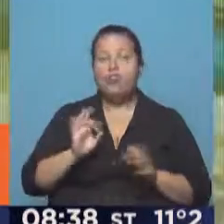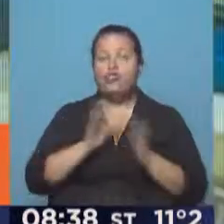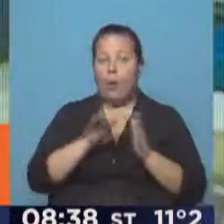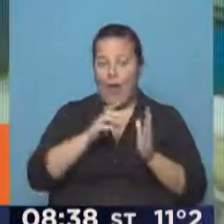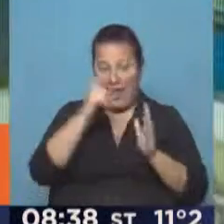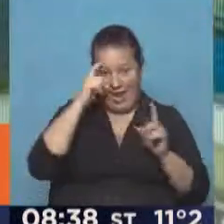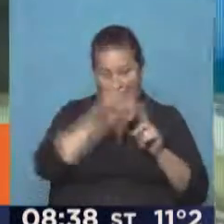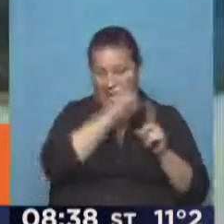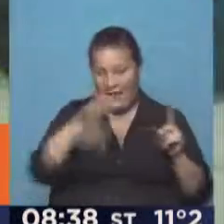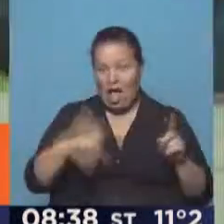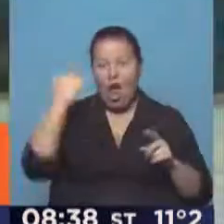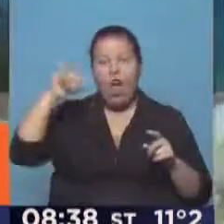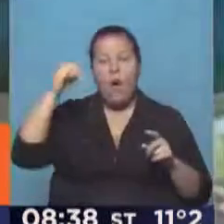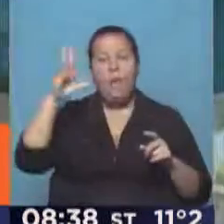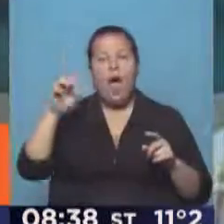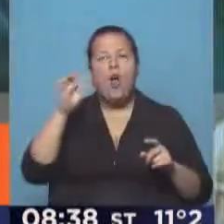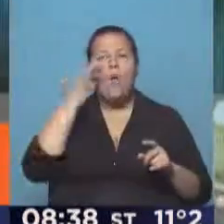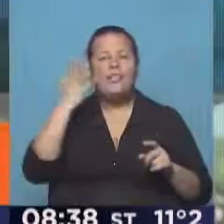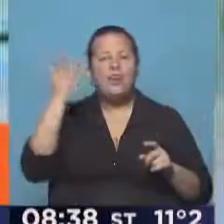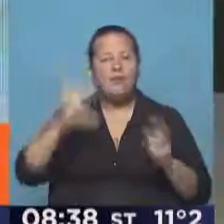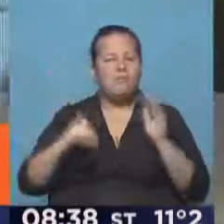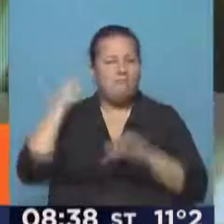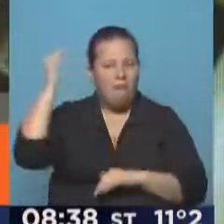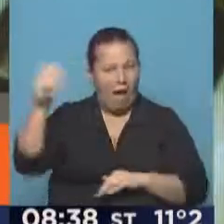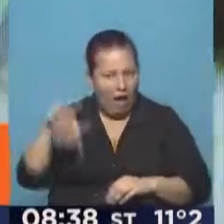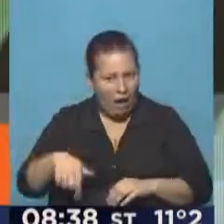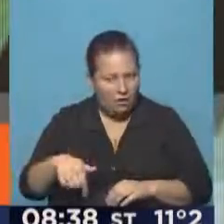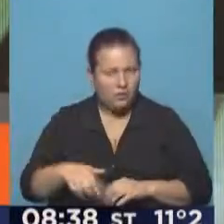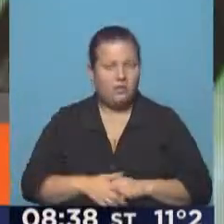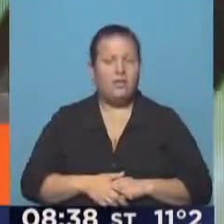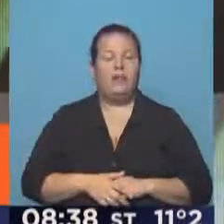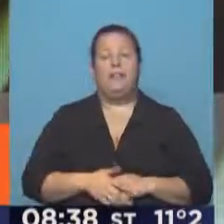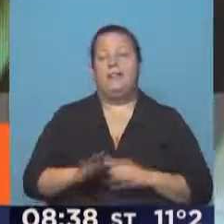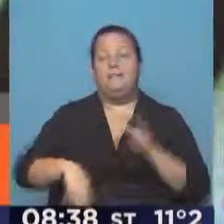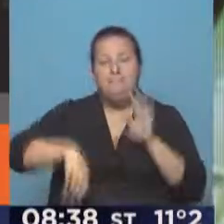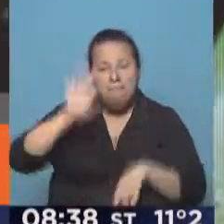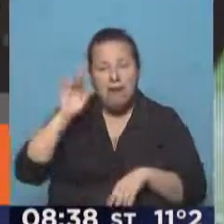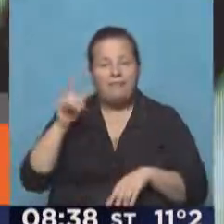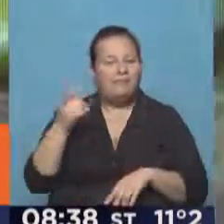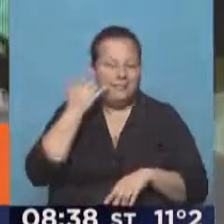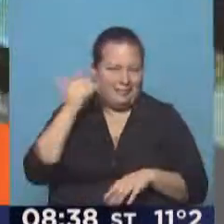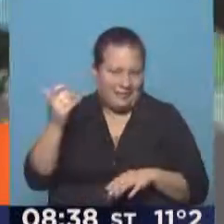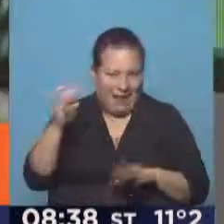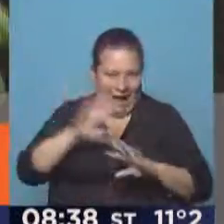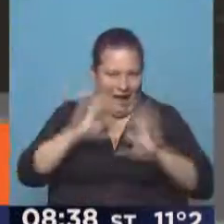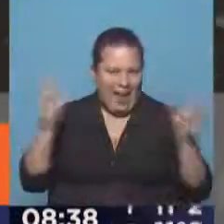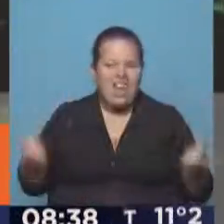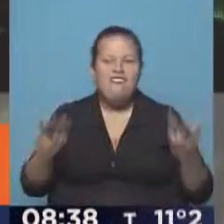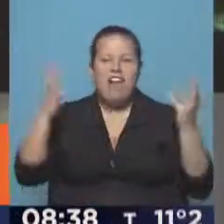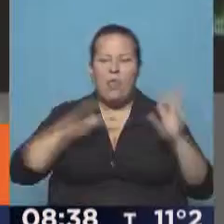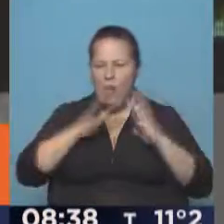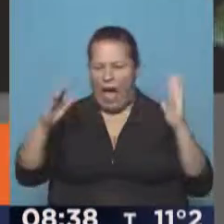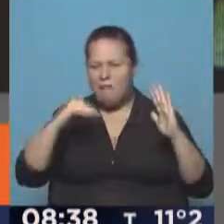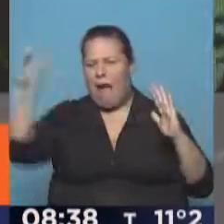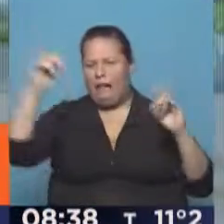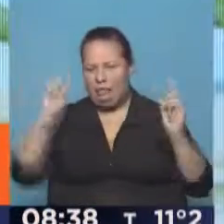ya las comisiones bancarias han aumentado un 45%. Muy por encima, o sea, ya tomó toda la inflación del año y un